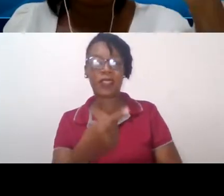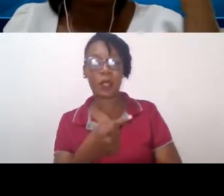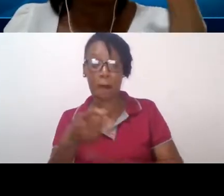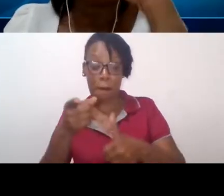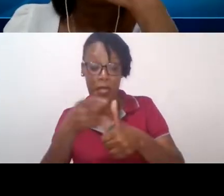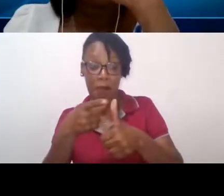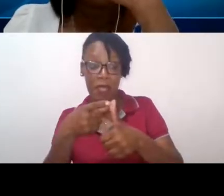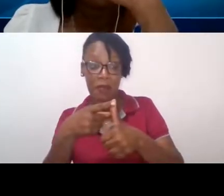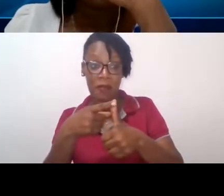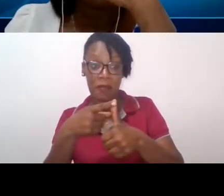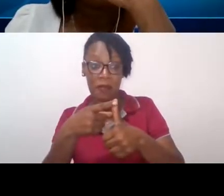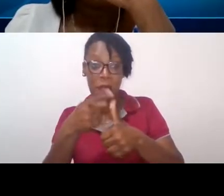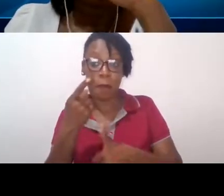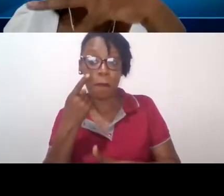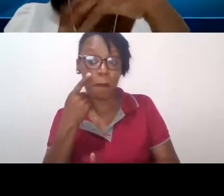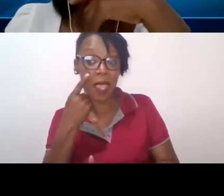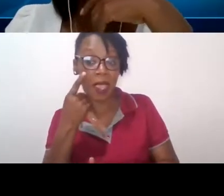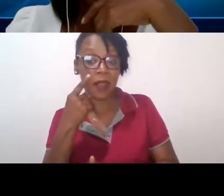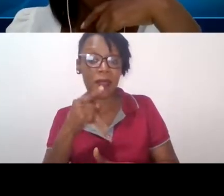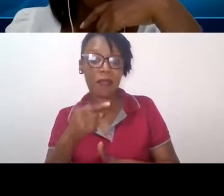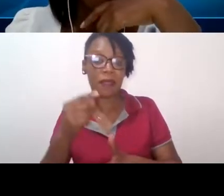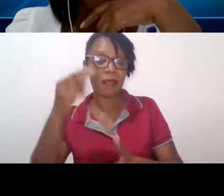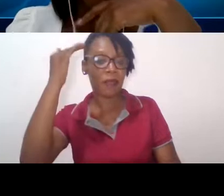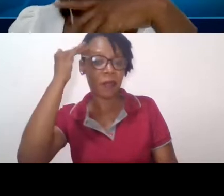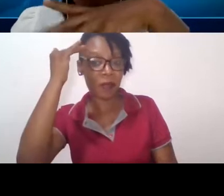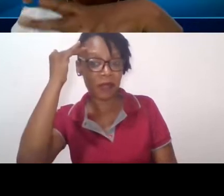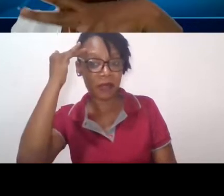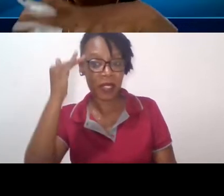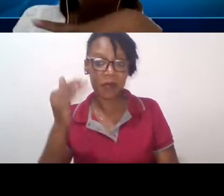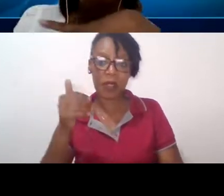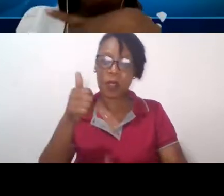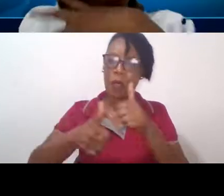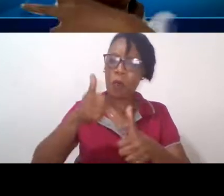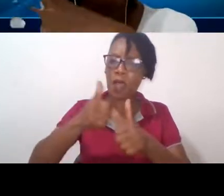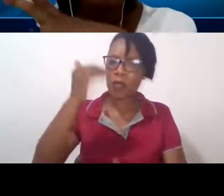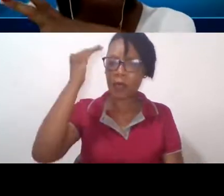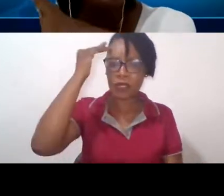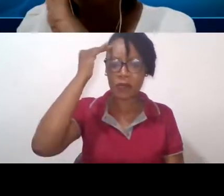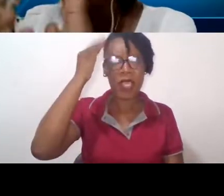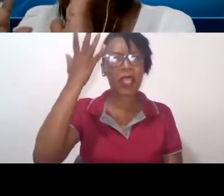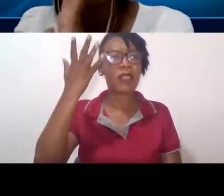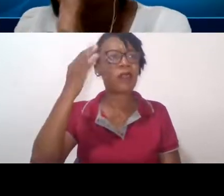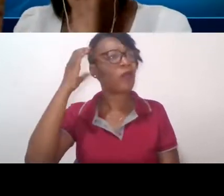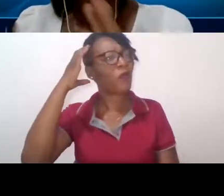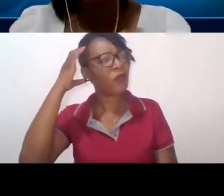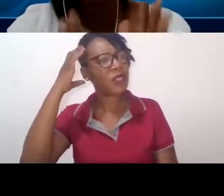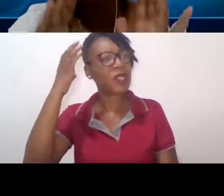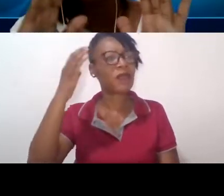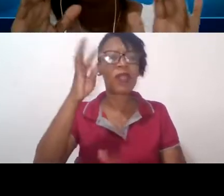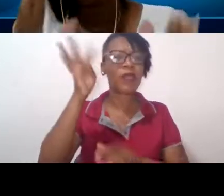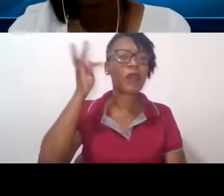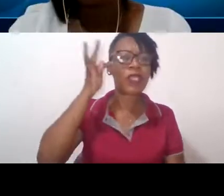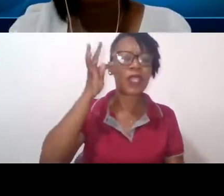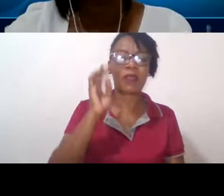es, partamos del conocimiento. ¿Pero de cuál conocimiento? ¿Estoy hablando a nivel cognitivo, de teorías? No. Yo les